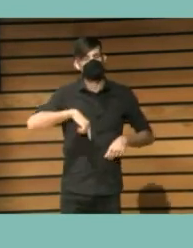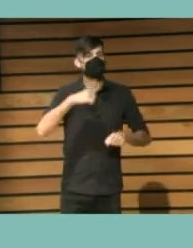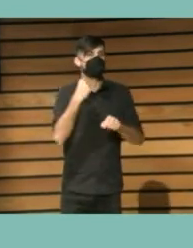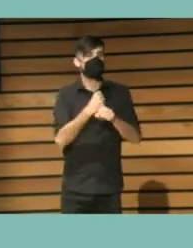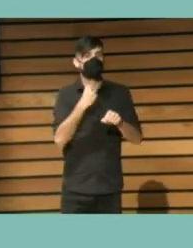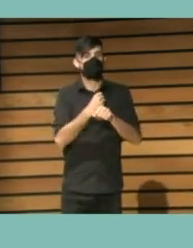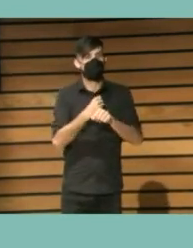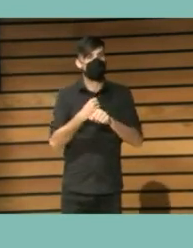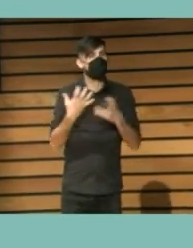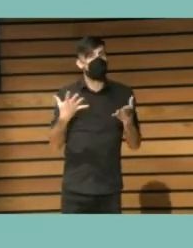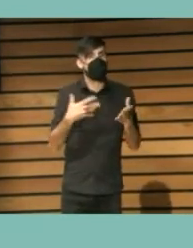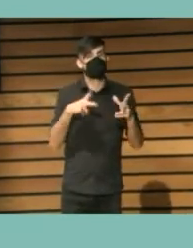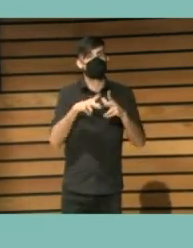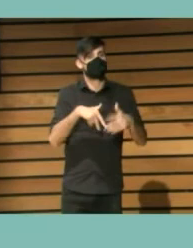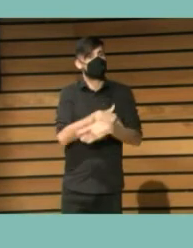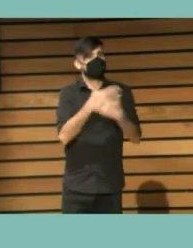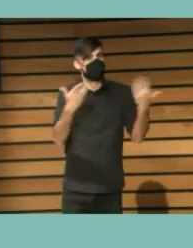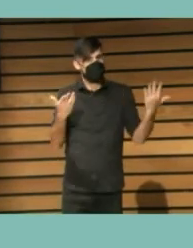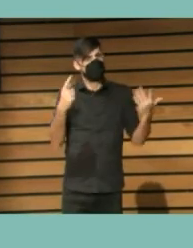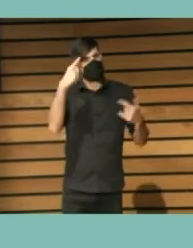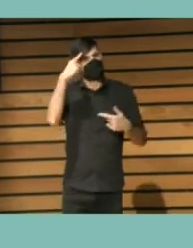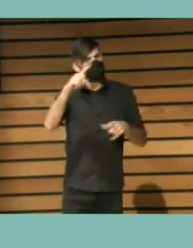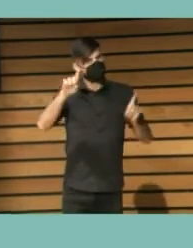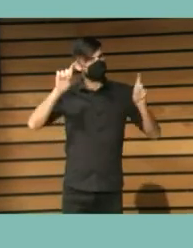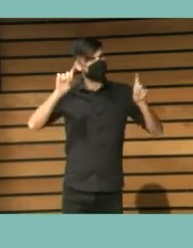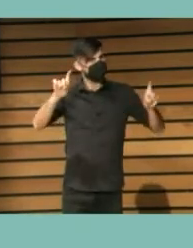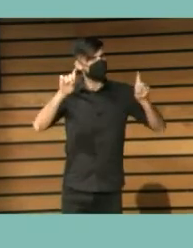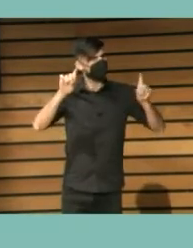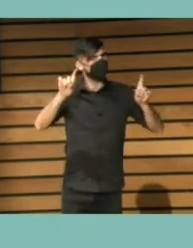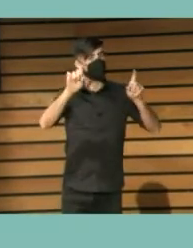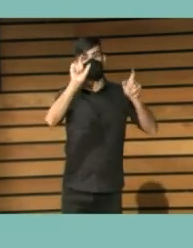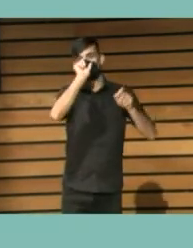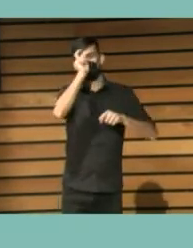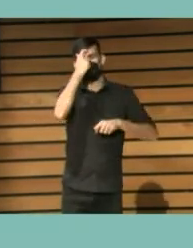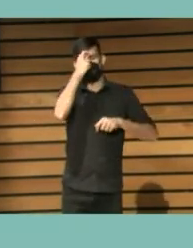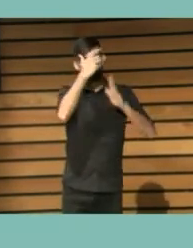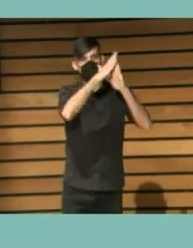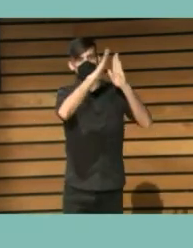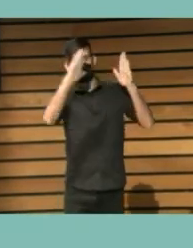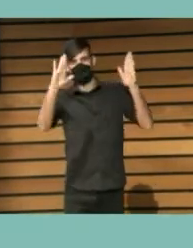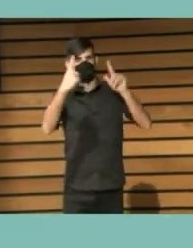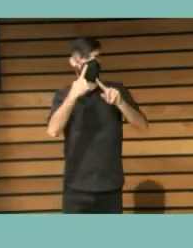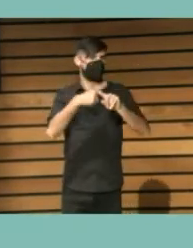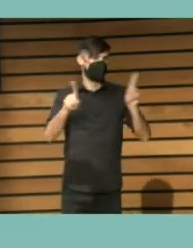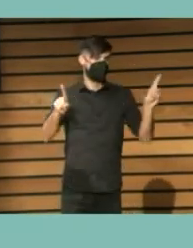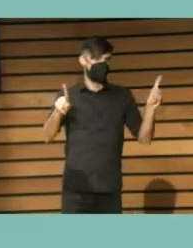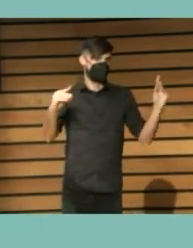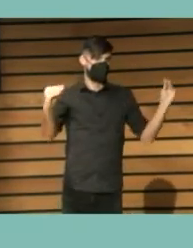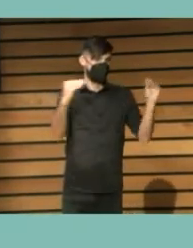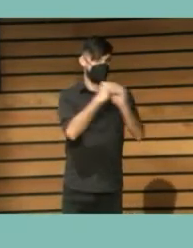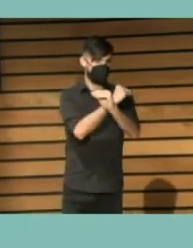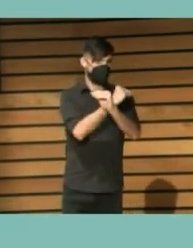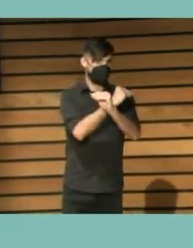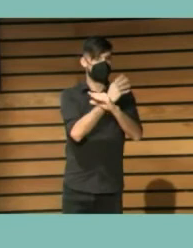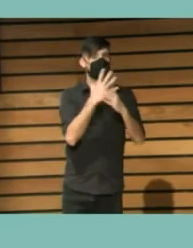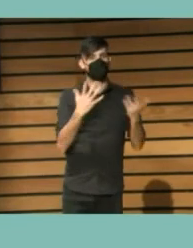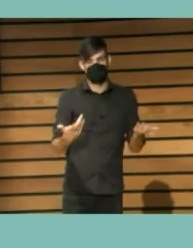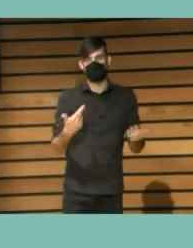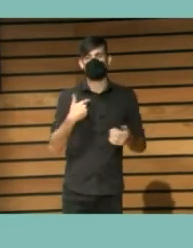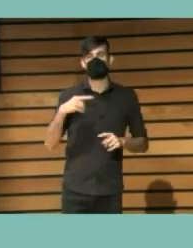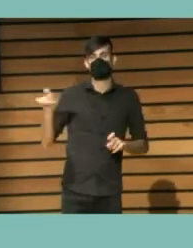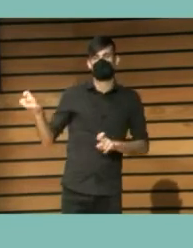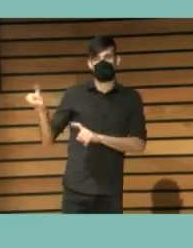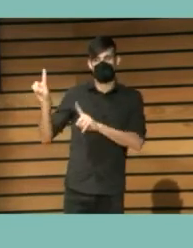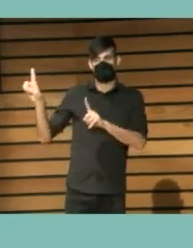convencer a esa ciudadanía de que la biblioteca es otra cosa, en eso estamos todos de acuerdo. Pero mi pregunta es que, además de